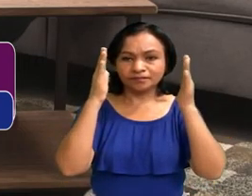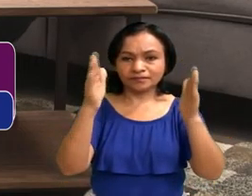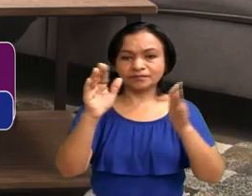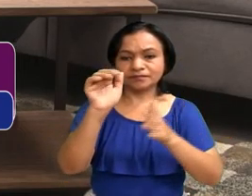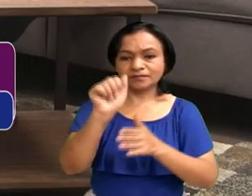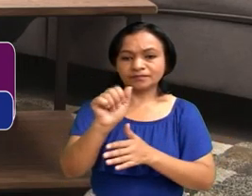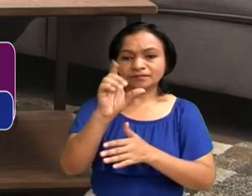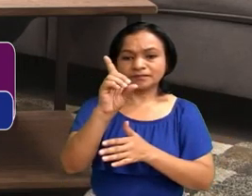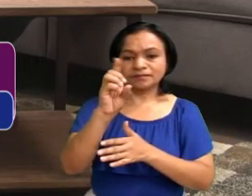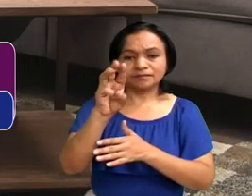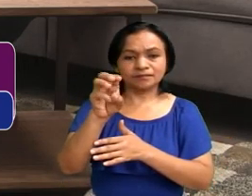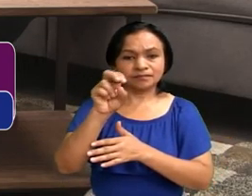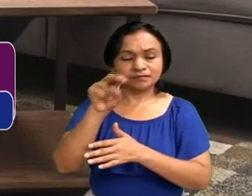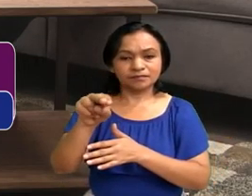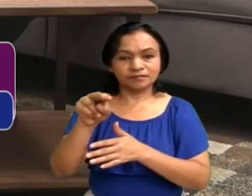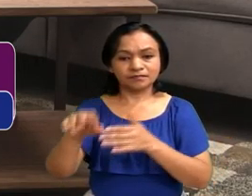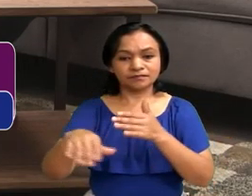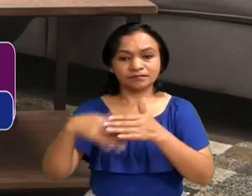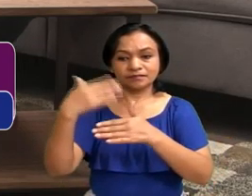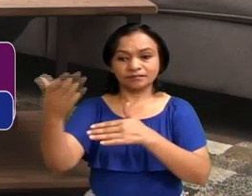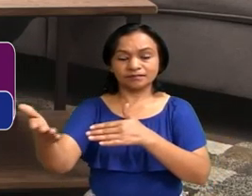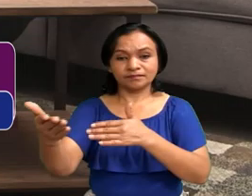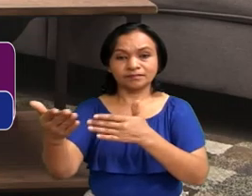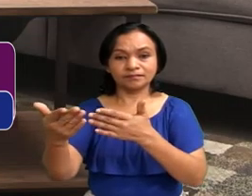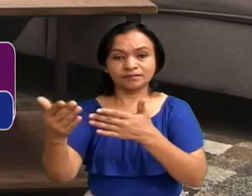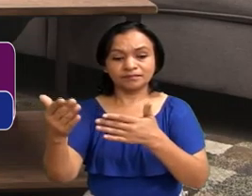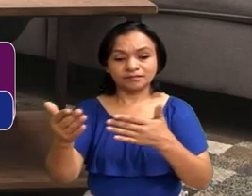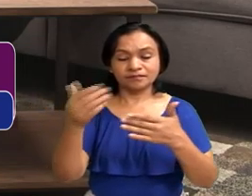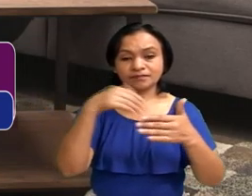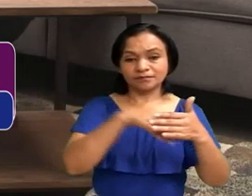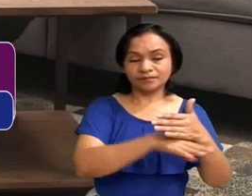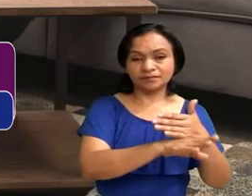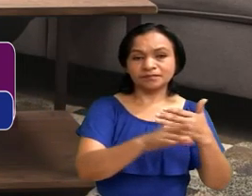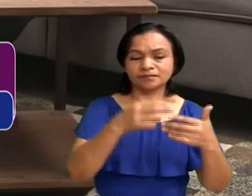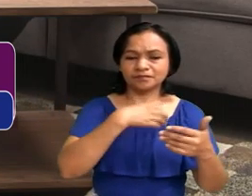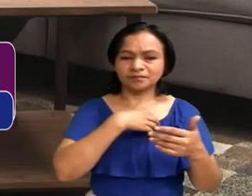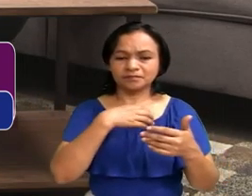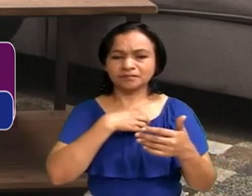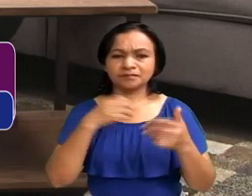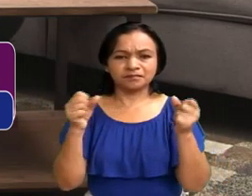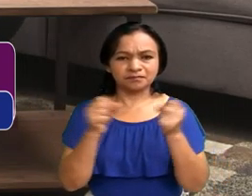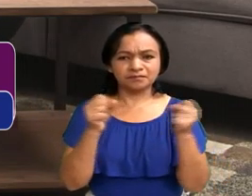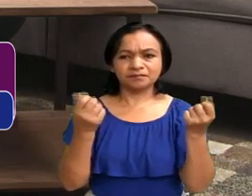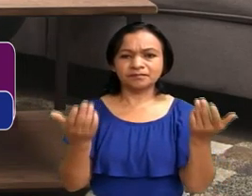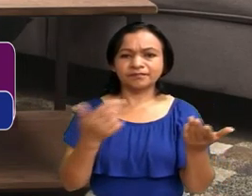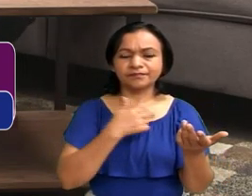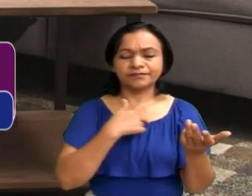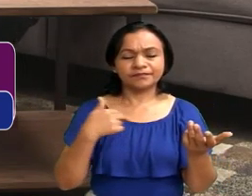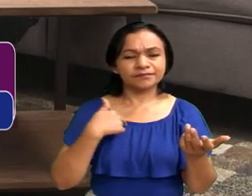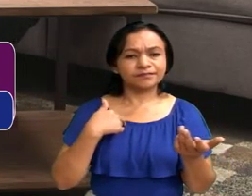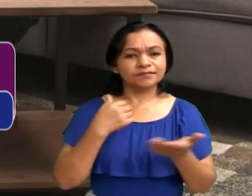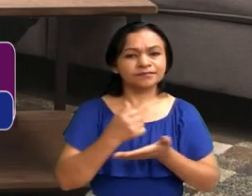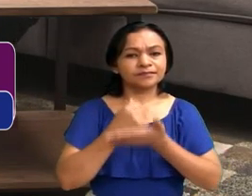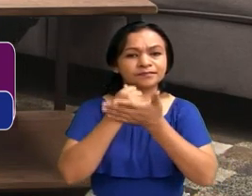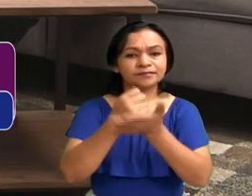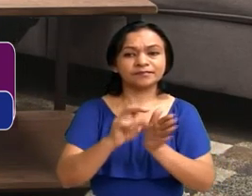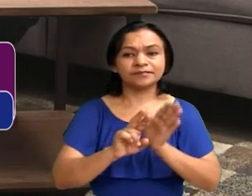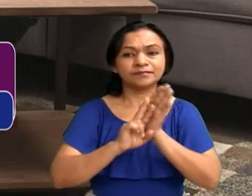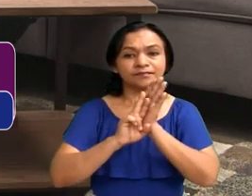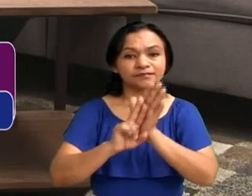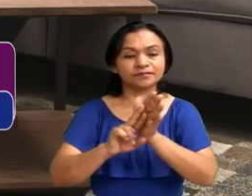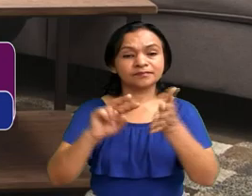administrativa. Unas oficinas que están fuera del teatro, como también algunas que están dentro del teatro. Entonces, eso le va a representar